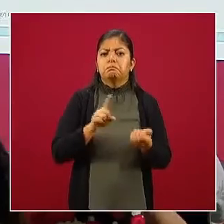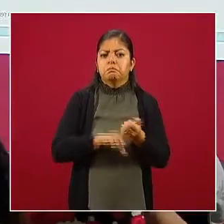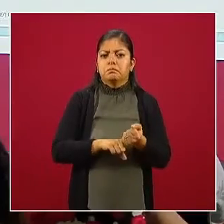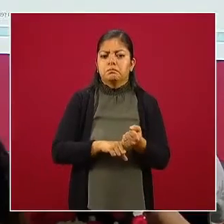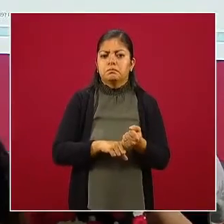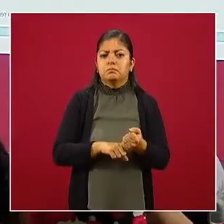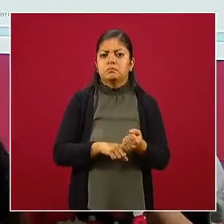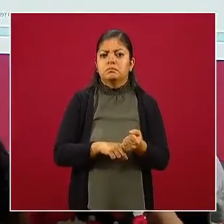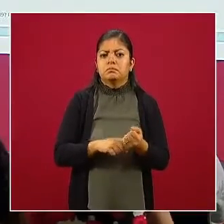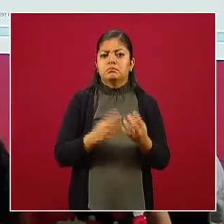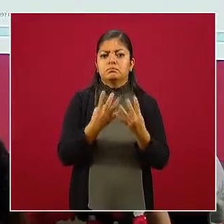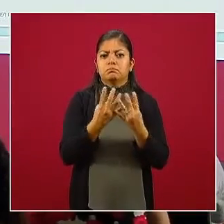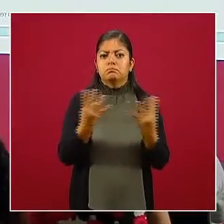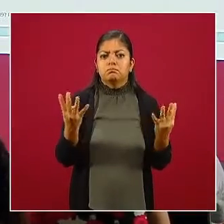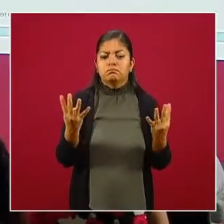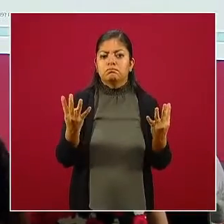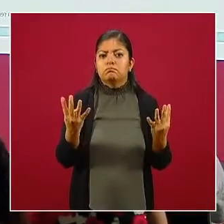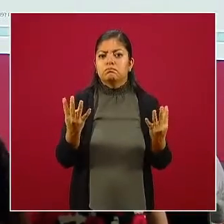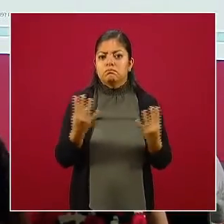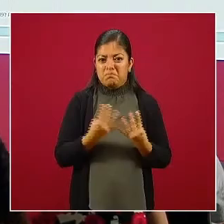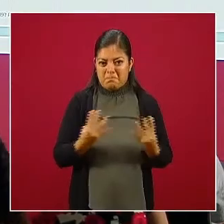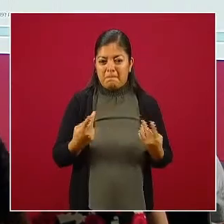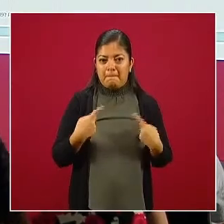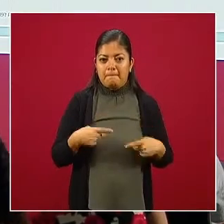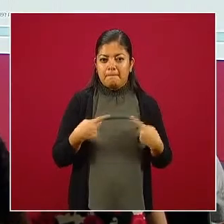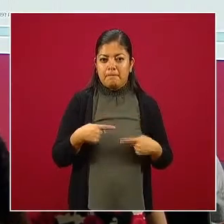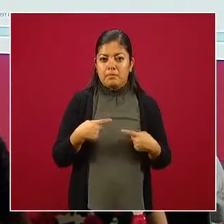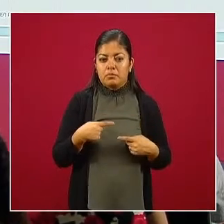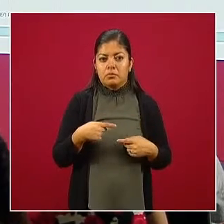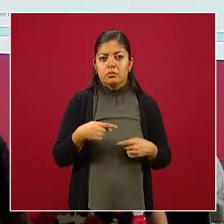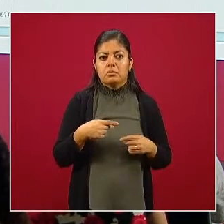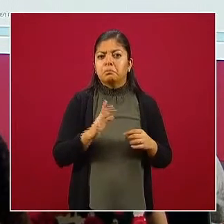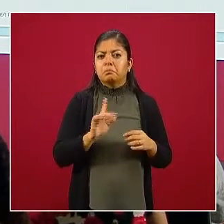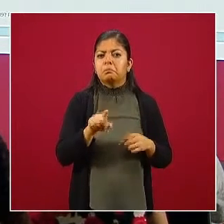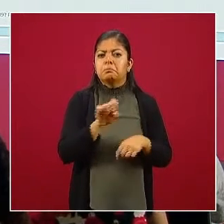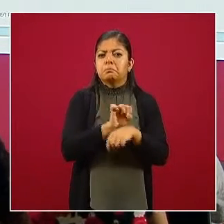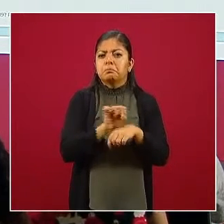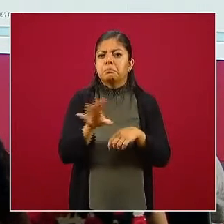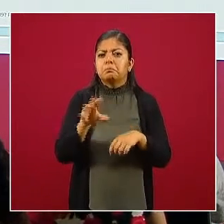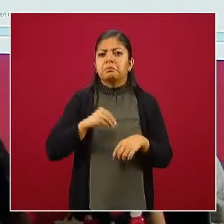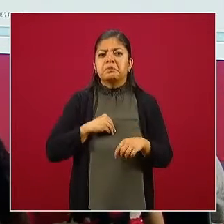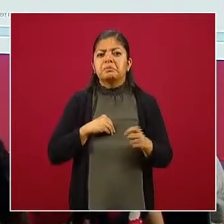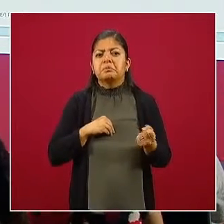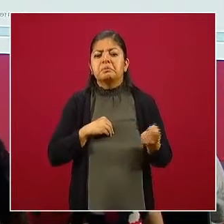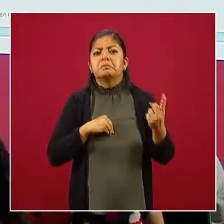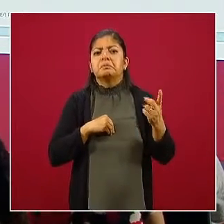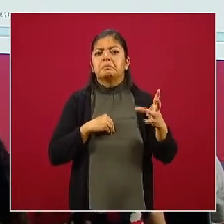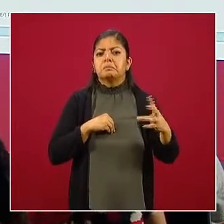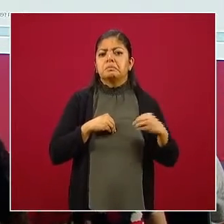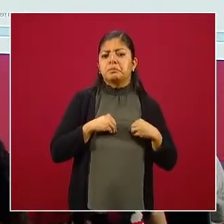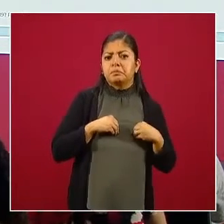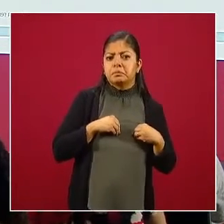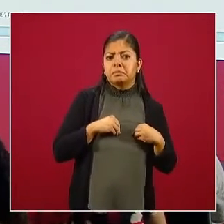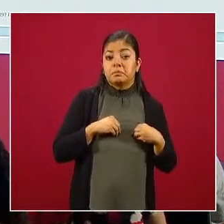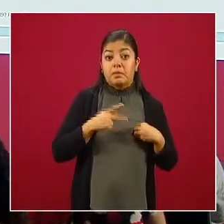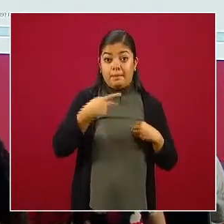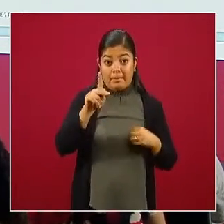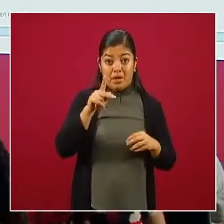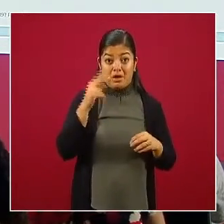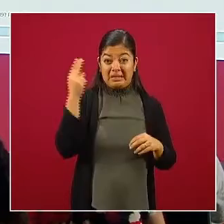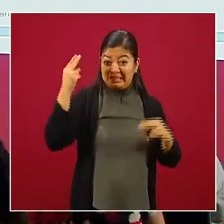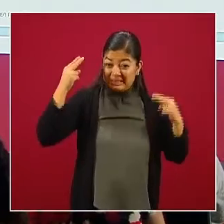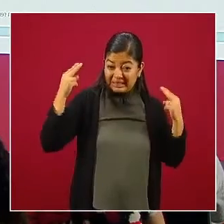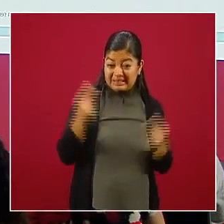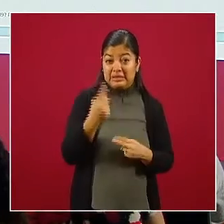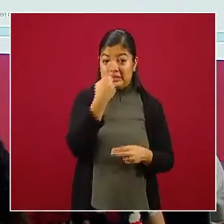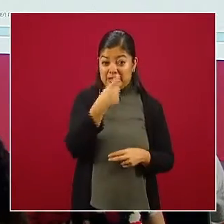inmunidad de rebaño sin llegar a un porcentaje tan alto. Pero prácticamente nunca se necesita que el 100% de